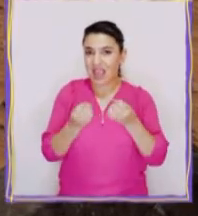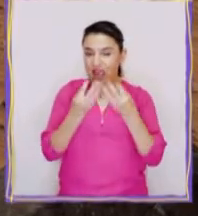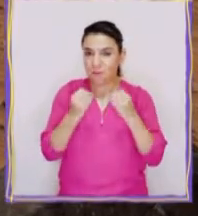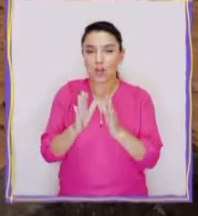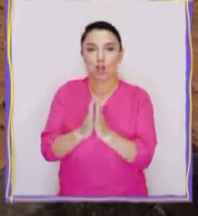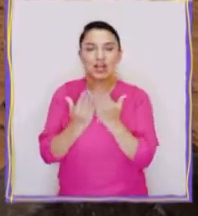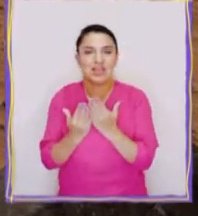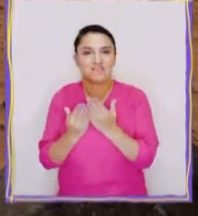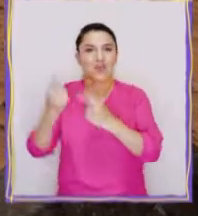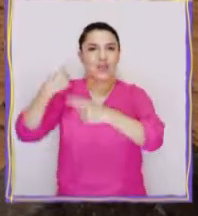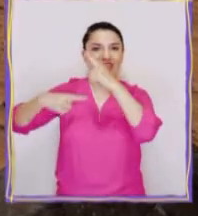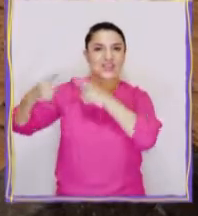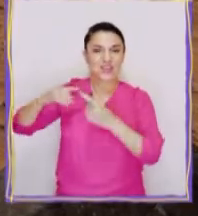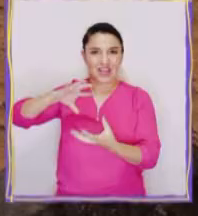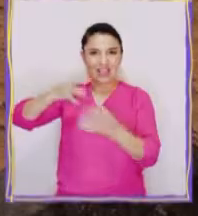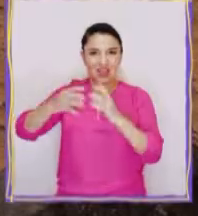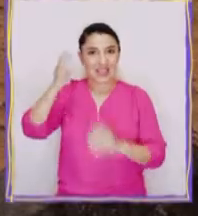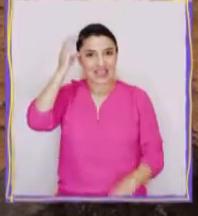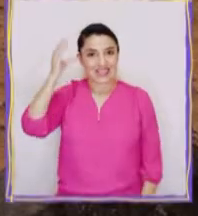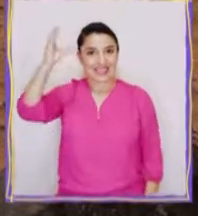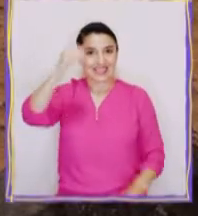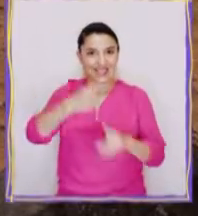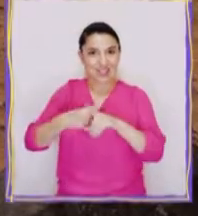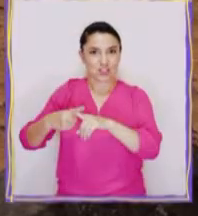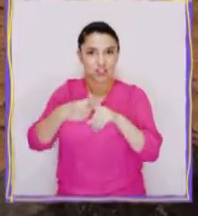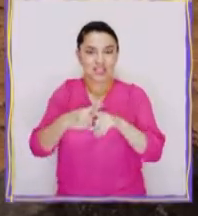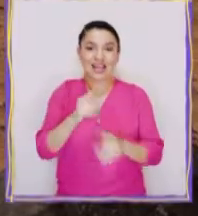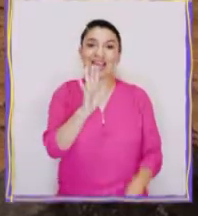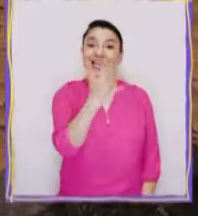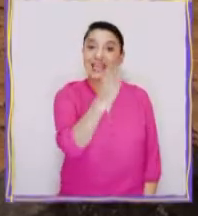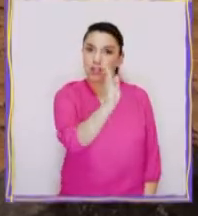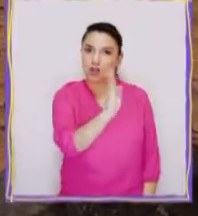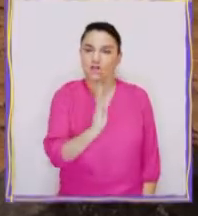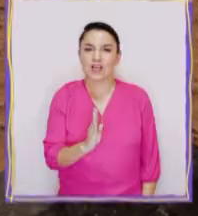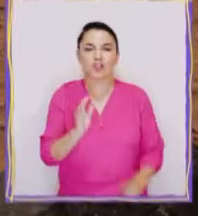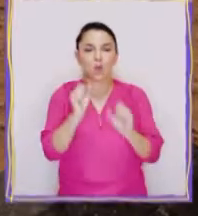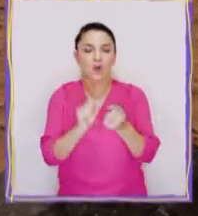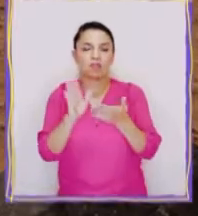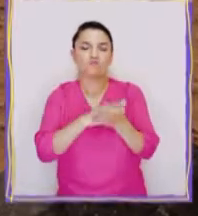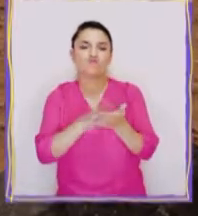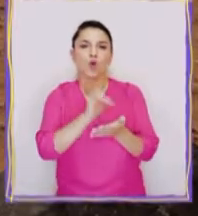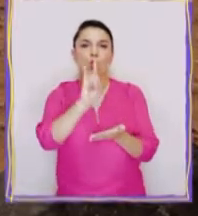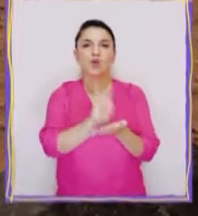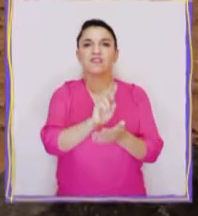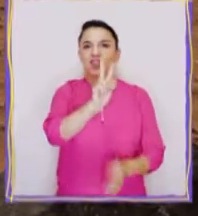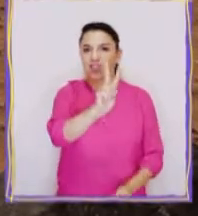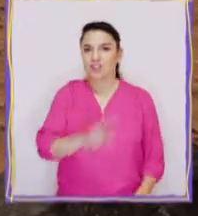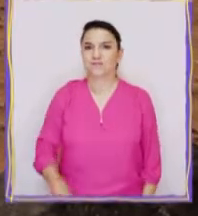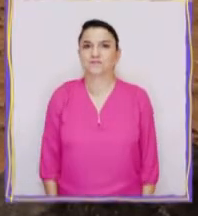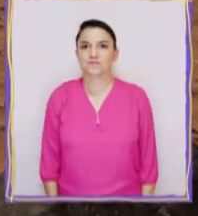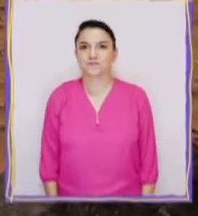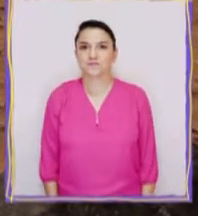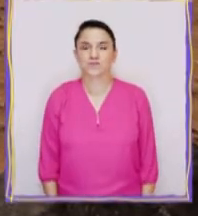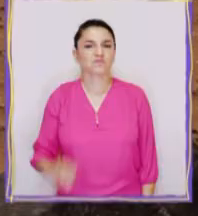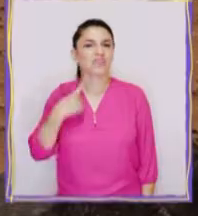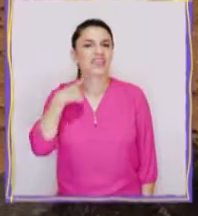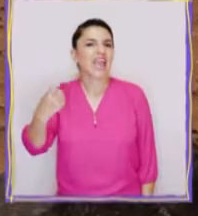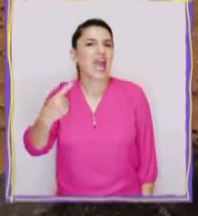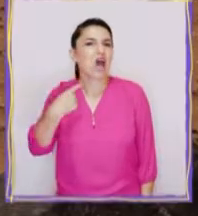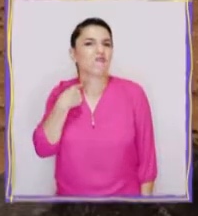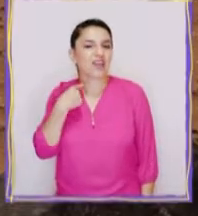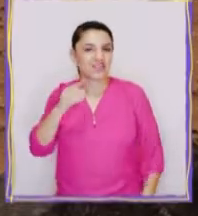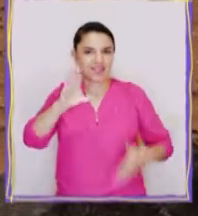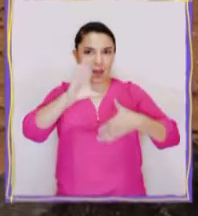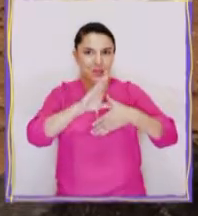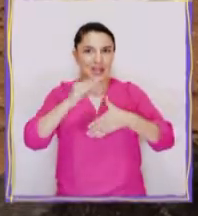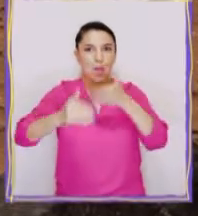Aprendo en Línea y tu libro de Historia, Geografía y Ciencias Sociales. En quinto básico, puedes buscar en la unidad 2. ¿Qué